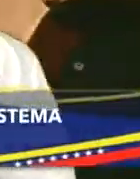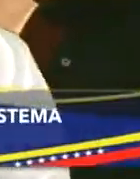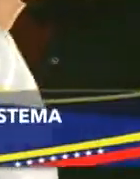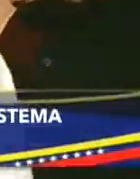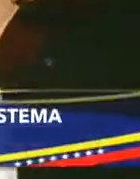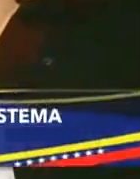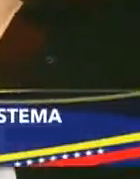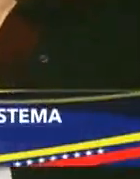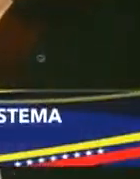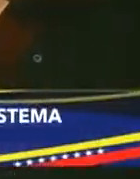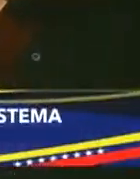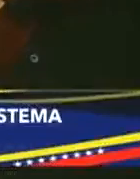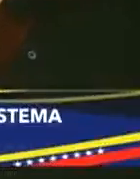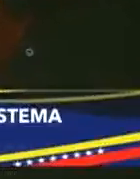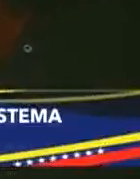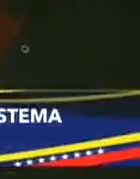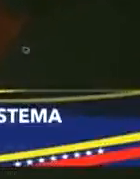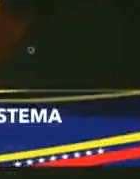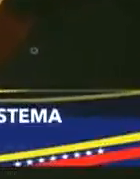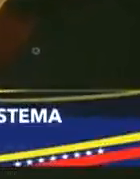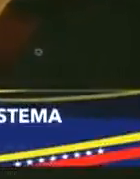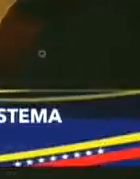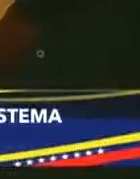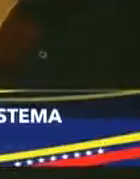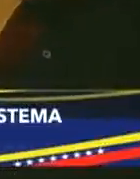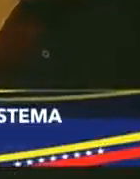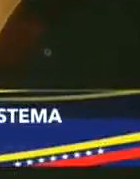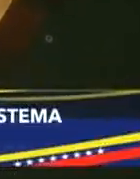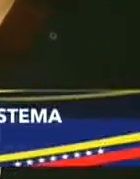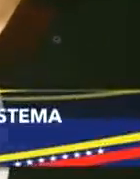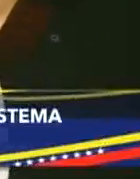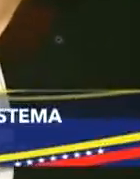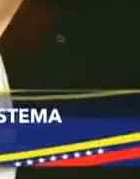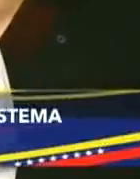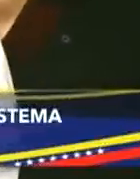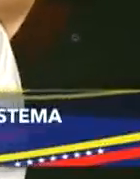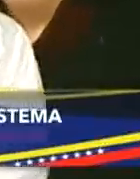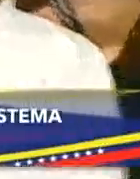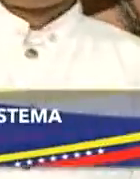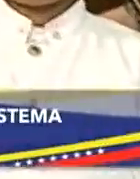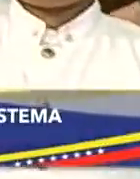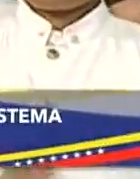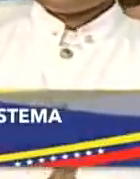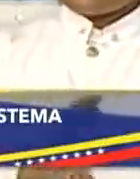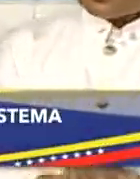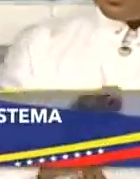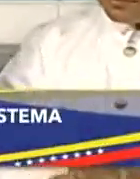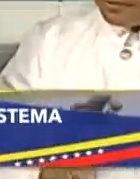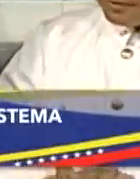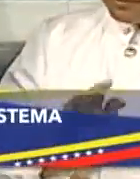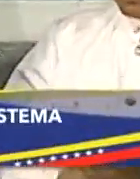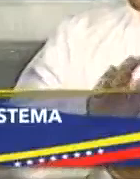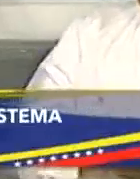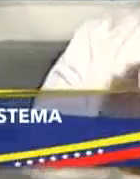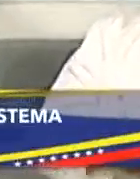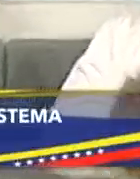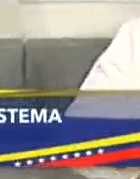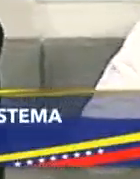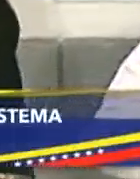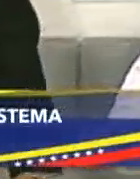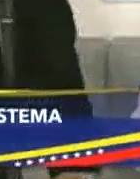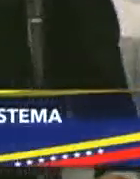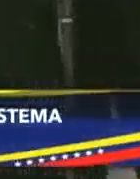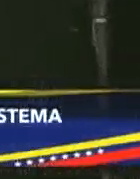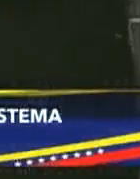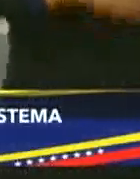Tremendo artista. Y a los bailarines también un gran aplauso, ¿vale? El